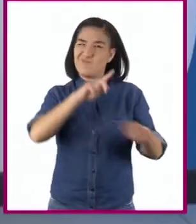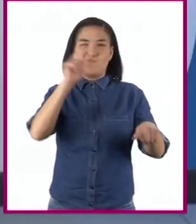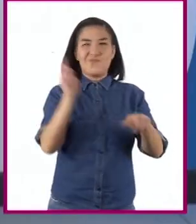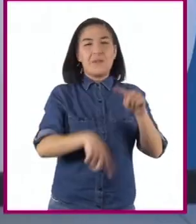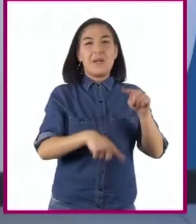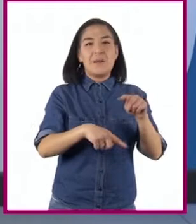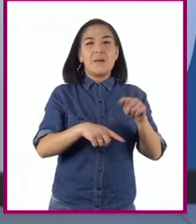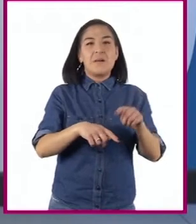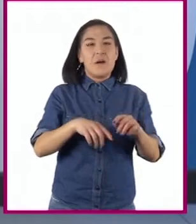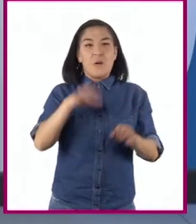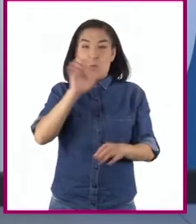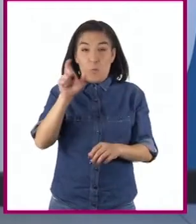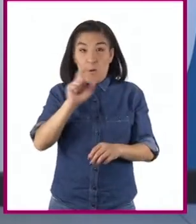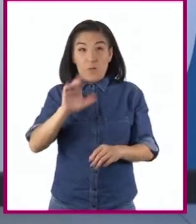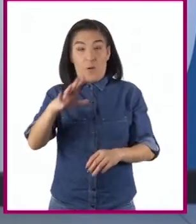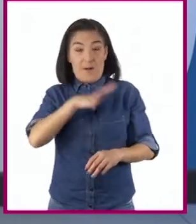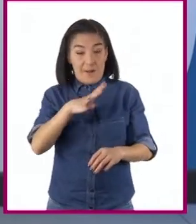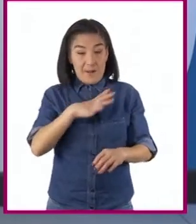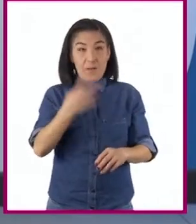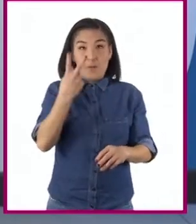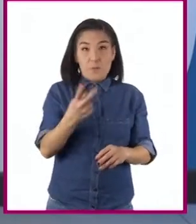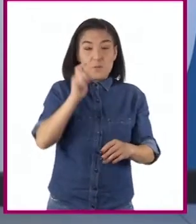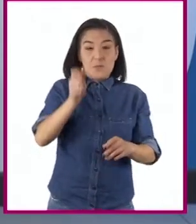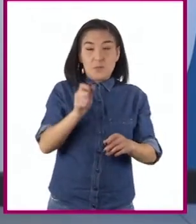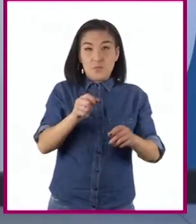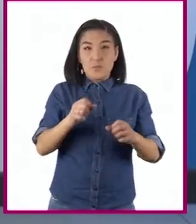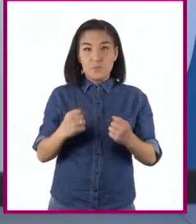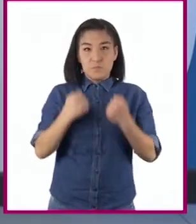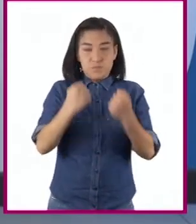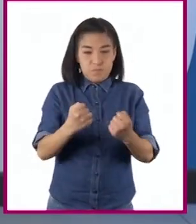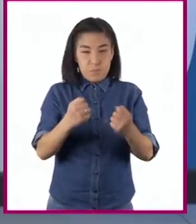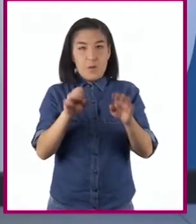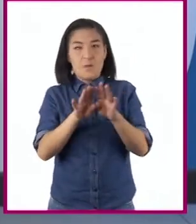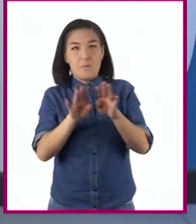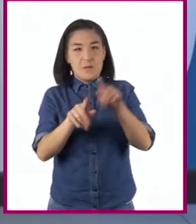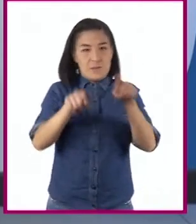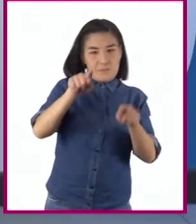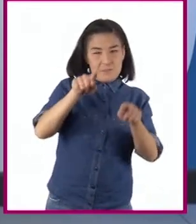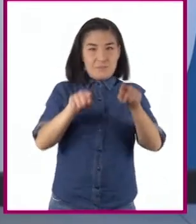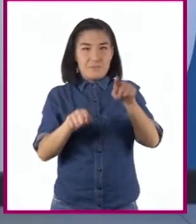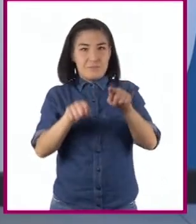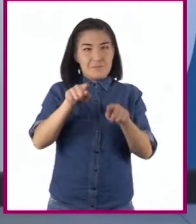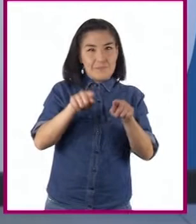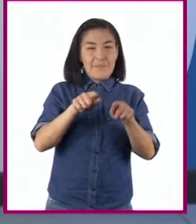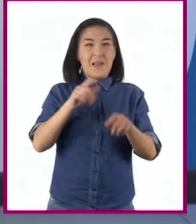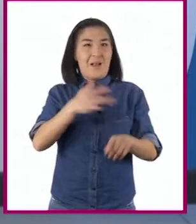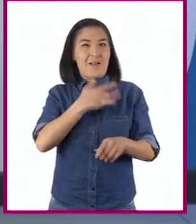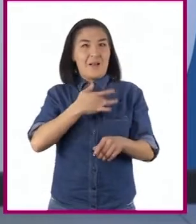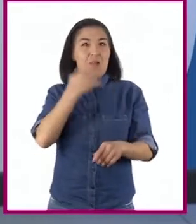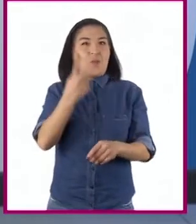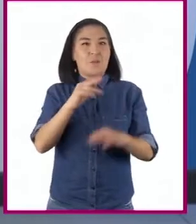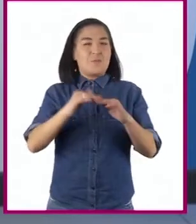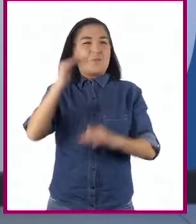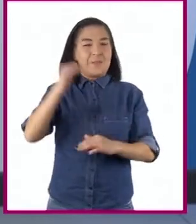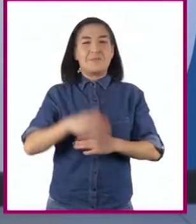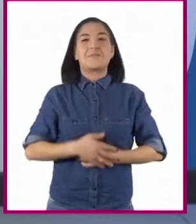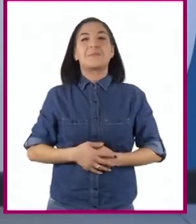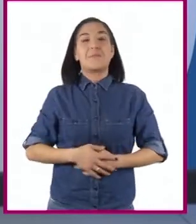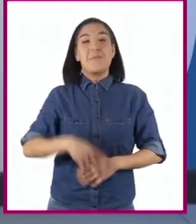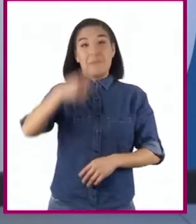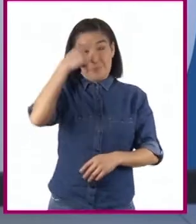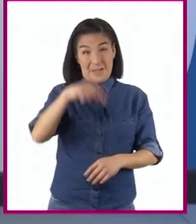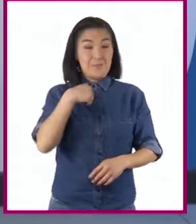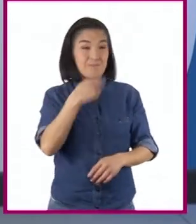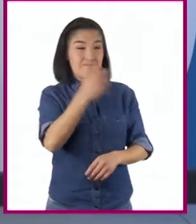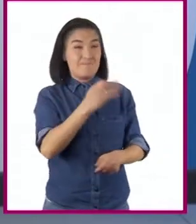ocurre cuando hay dos fuerzas o también puede pasar si un cuerpo experimenta más de dos? Para responder